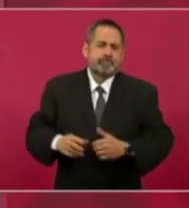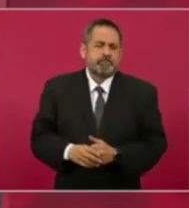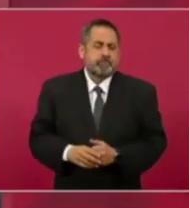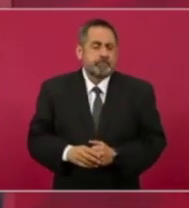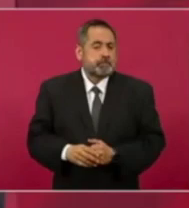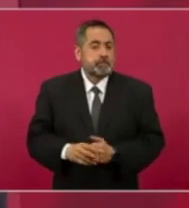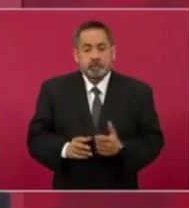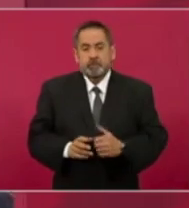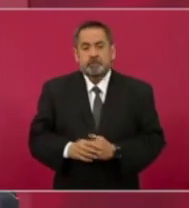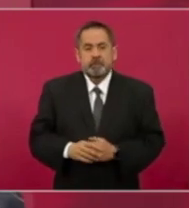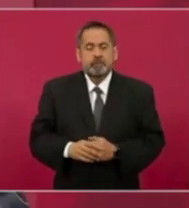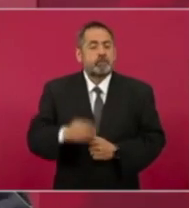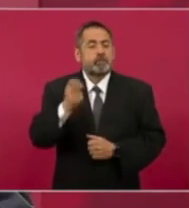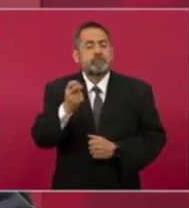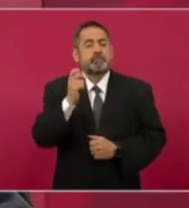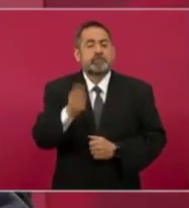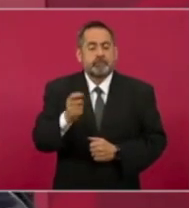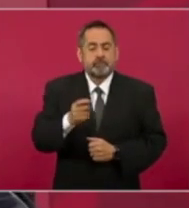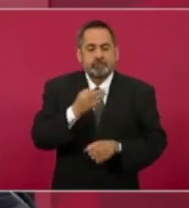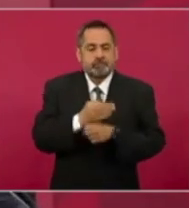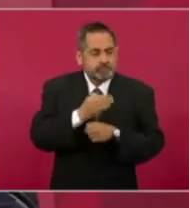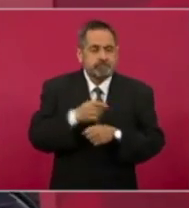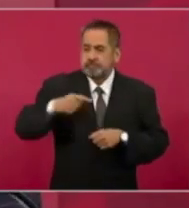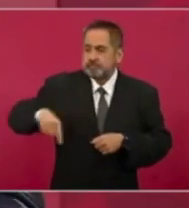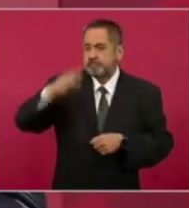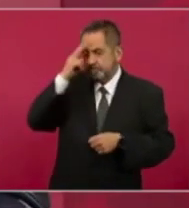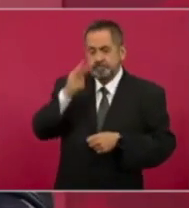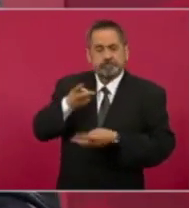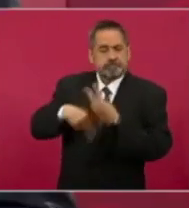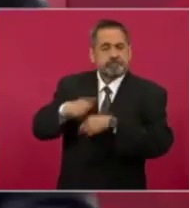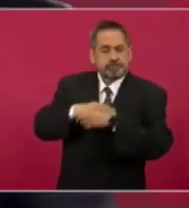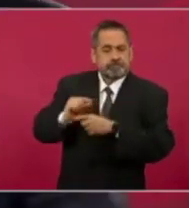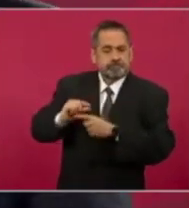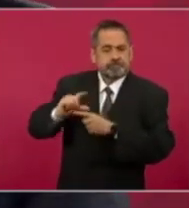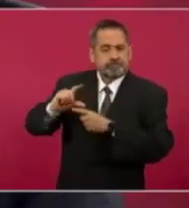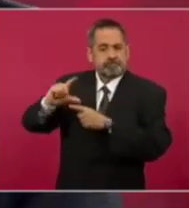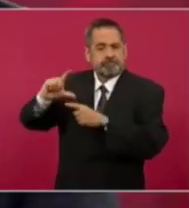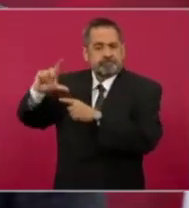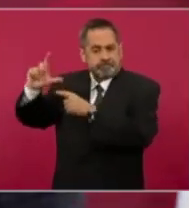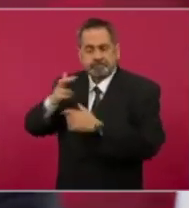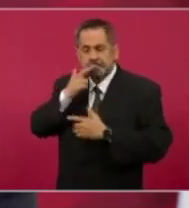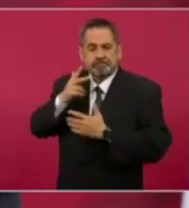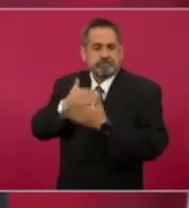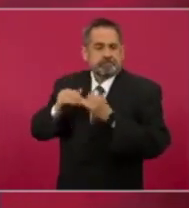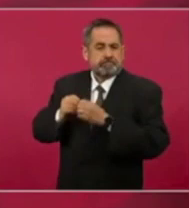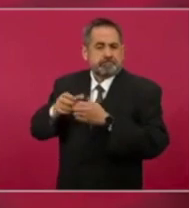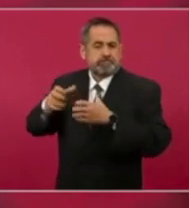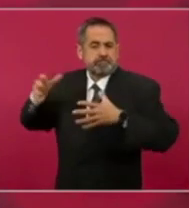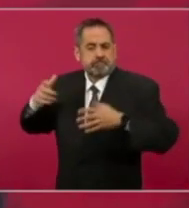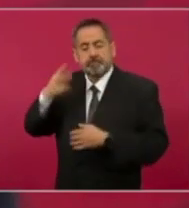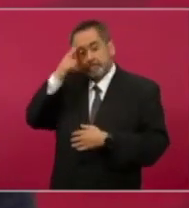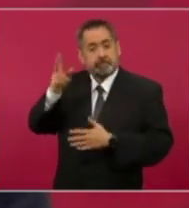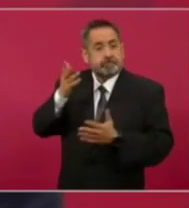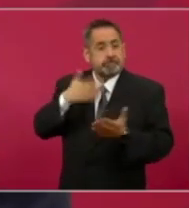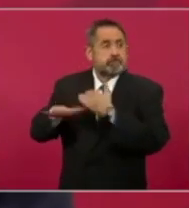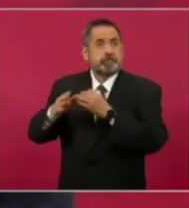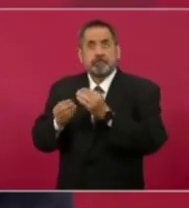Tan es así que por eso estamos creciendo y México está saliendo